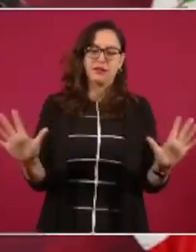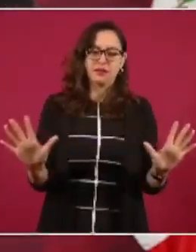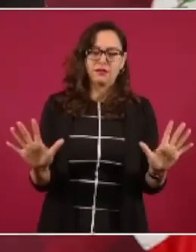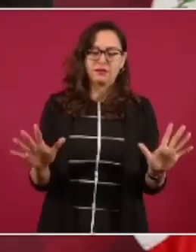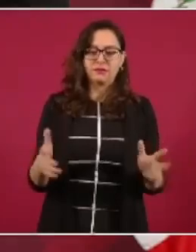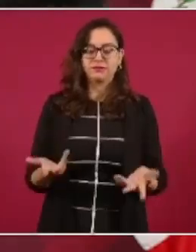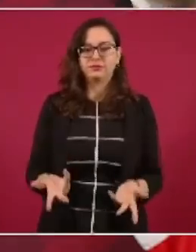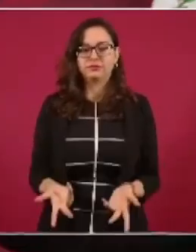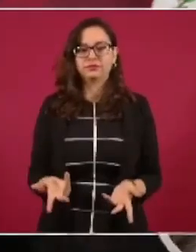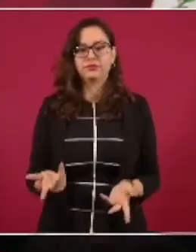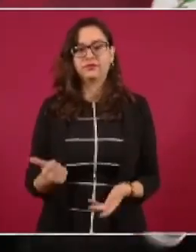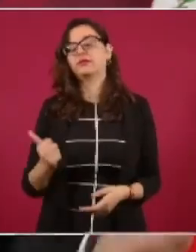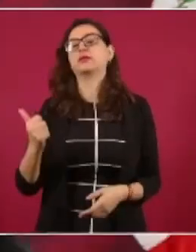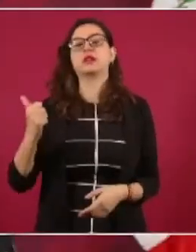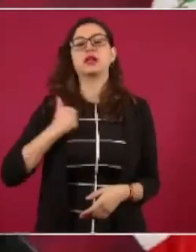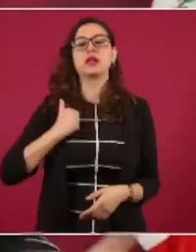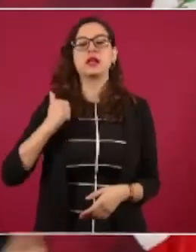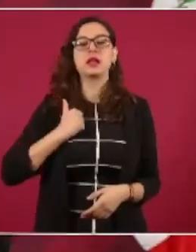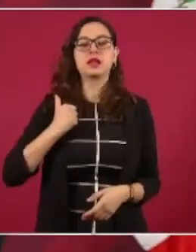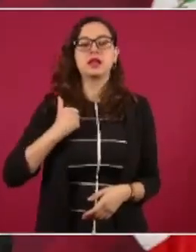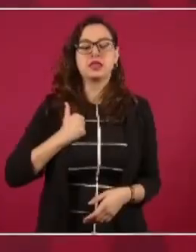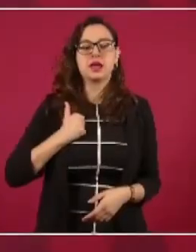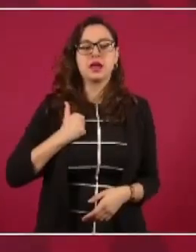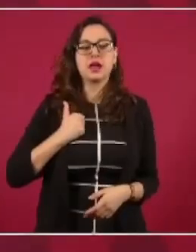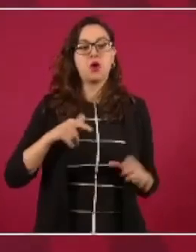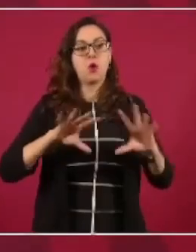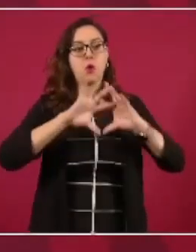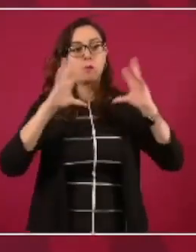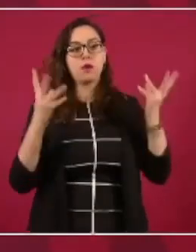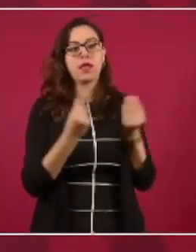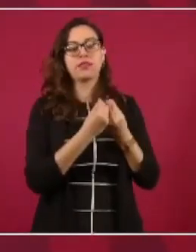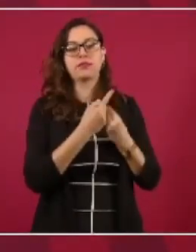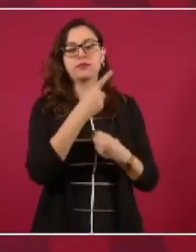Canadá tiene 38 millones de habitantes,